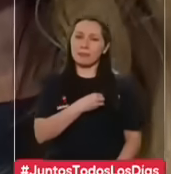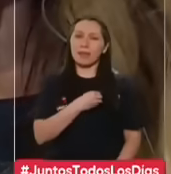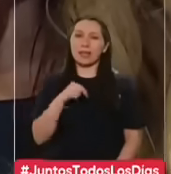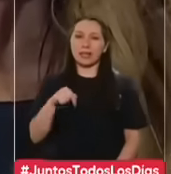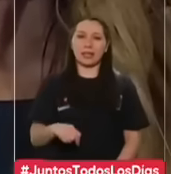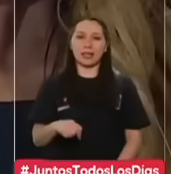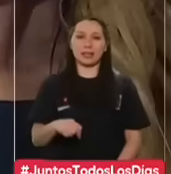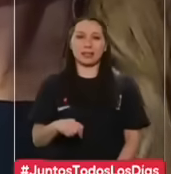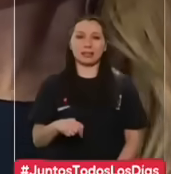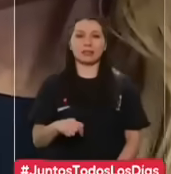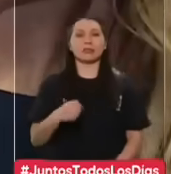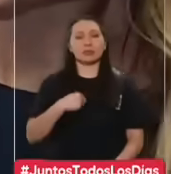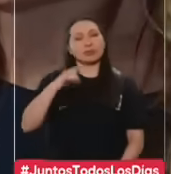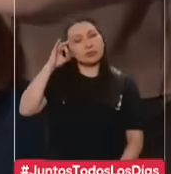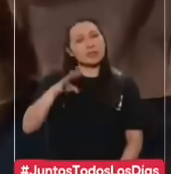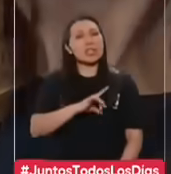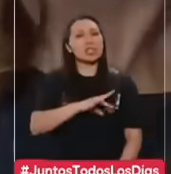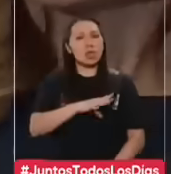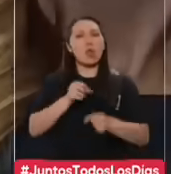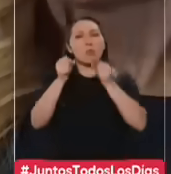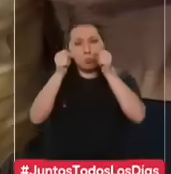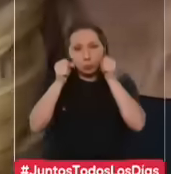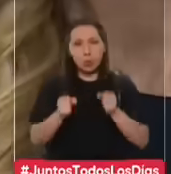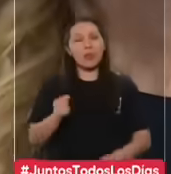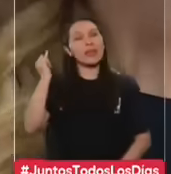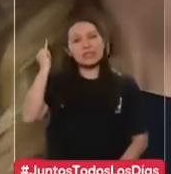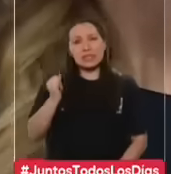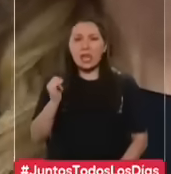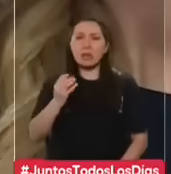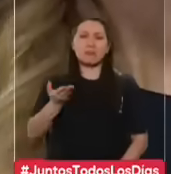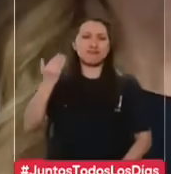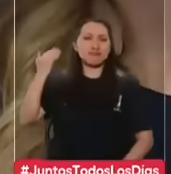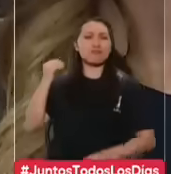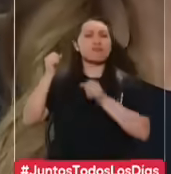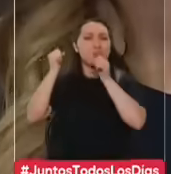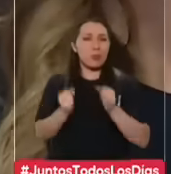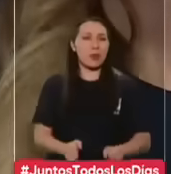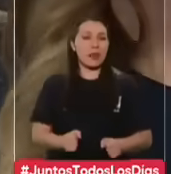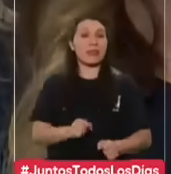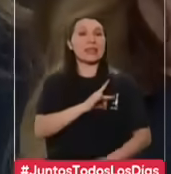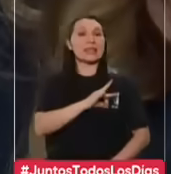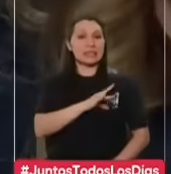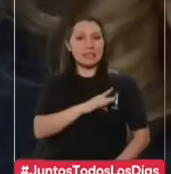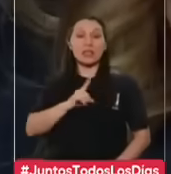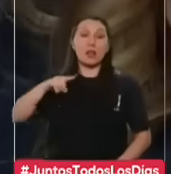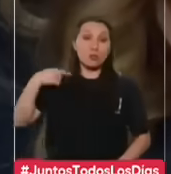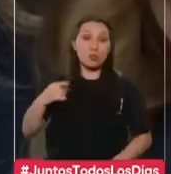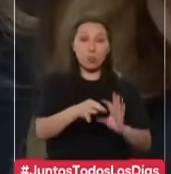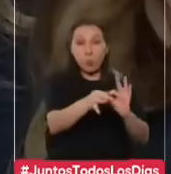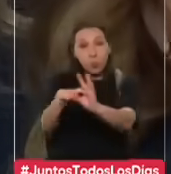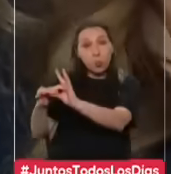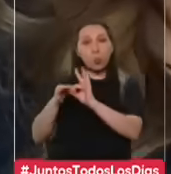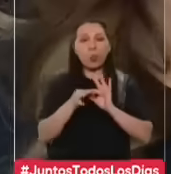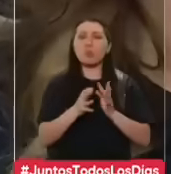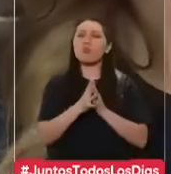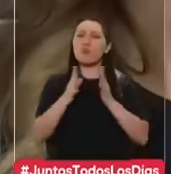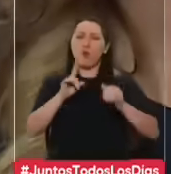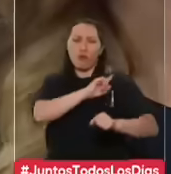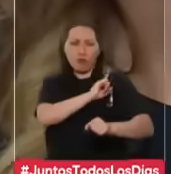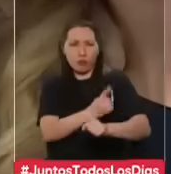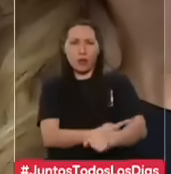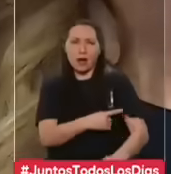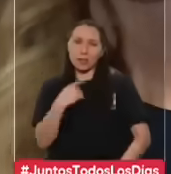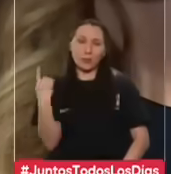y yo sé que Chile puede. Siempre hemos podido y Chile, cada vez que nos unimos, somos demasiado